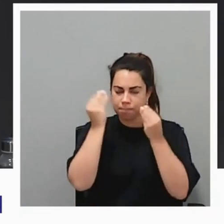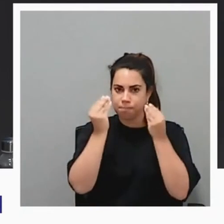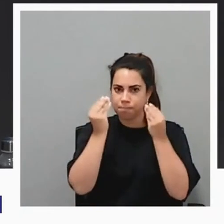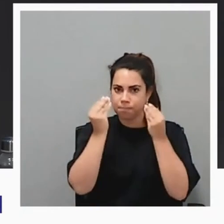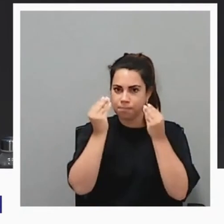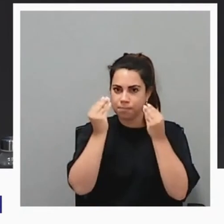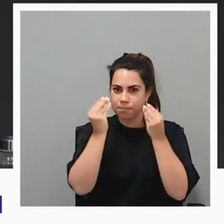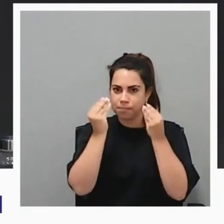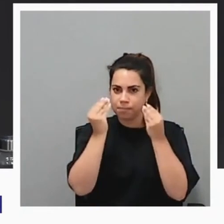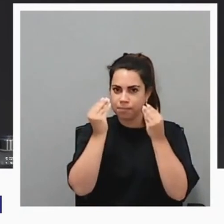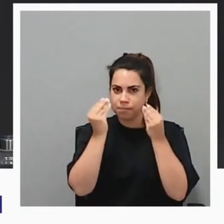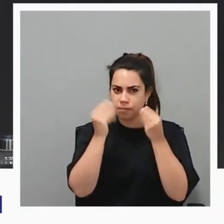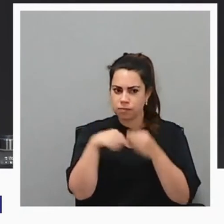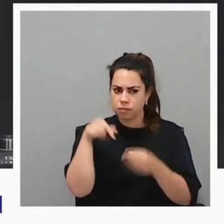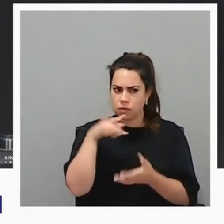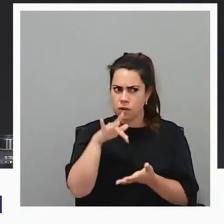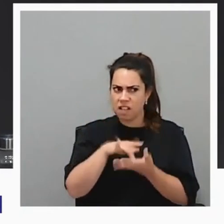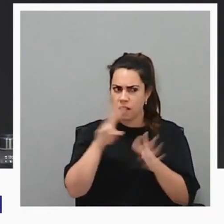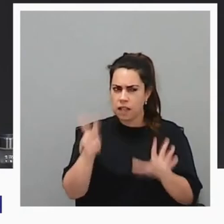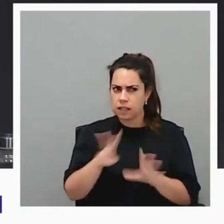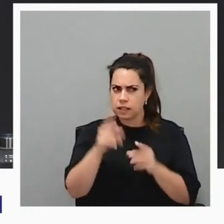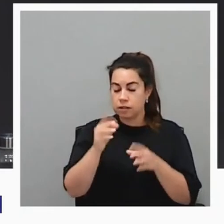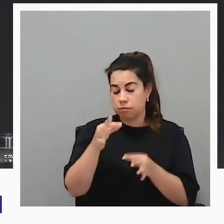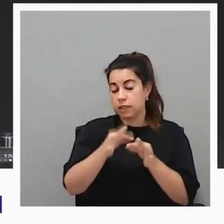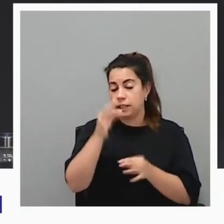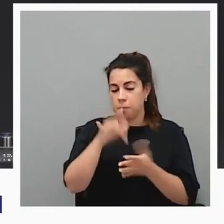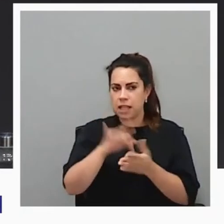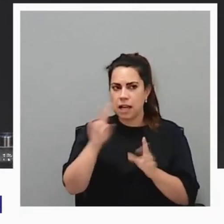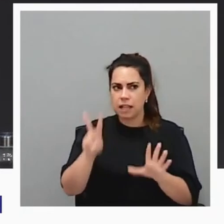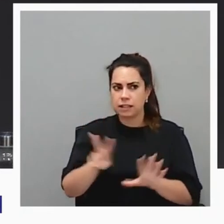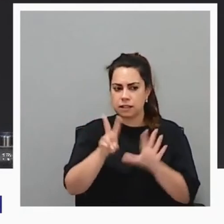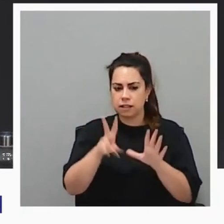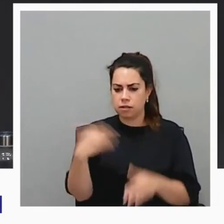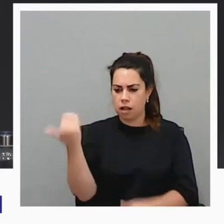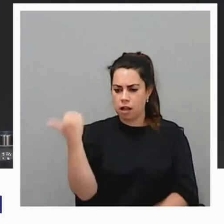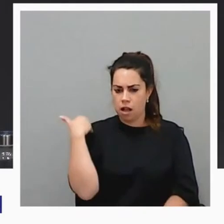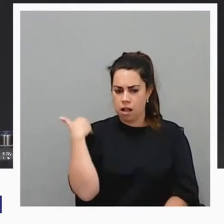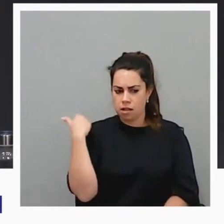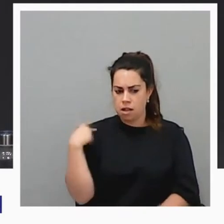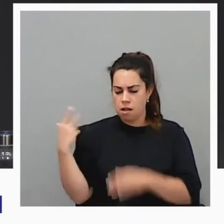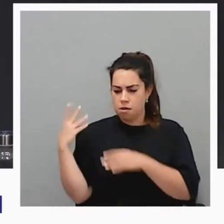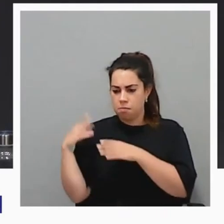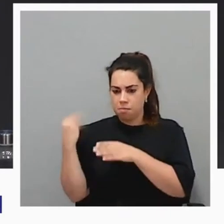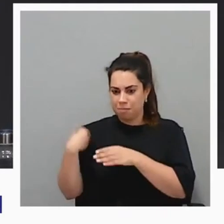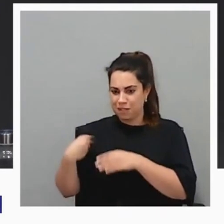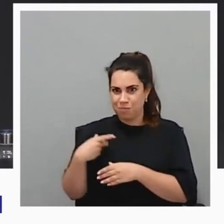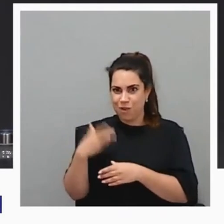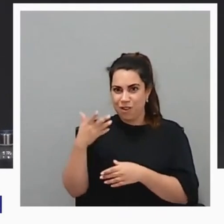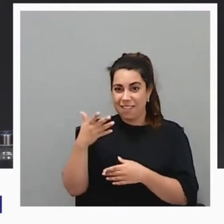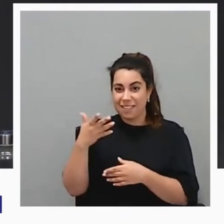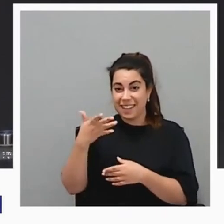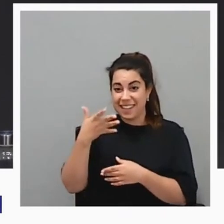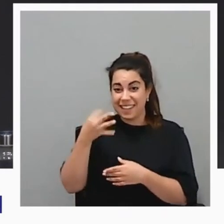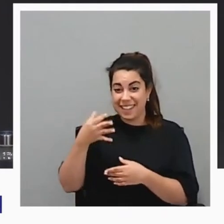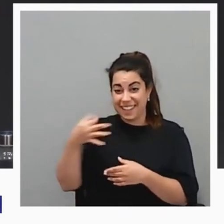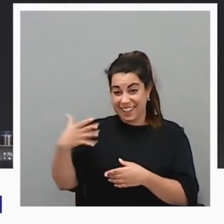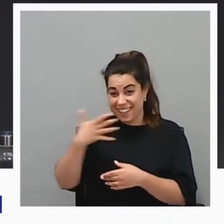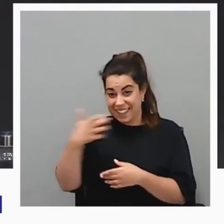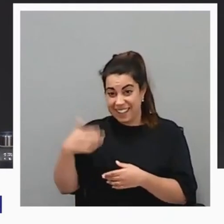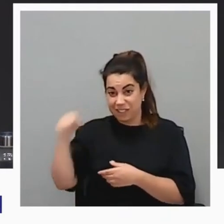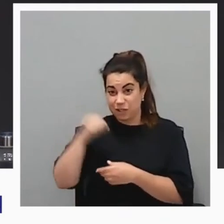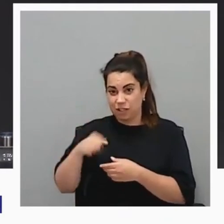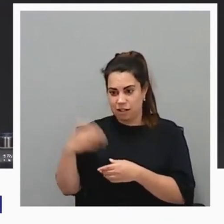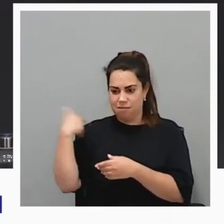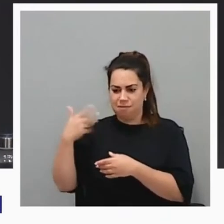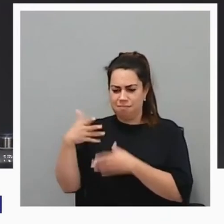Es 7 de septiembre, tal día como ayer llegó Elcano a Sanlúcar de Barrameda. Tal día como mañana, día 8,